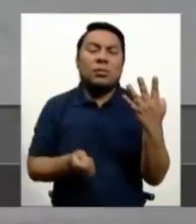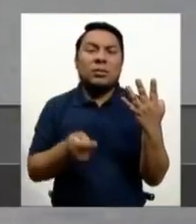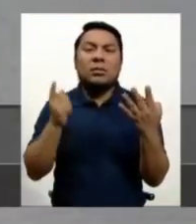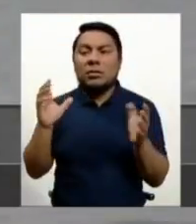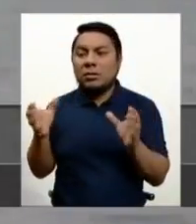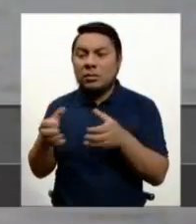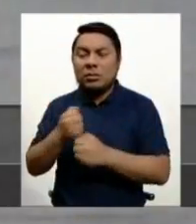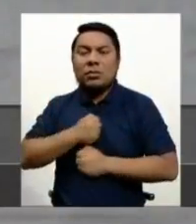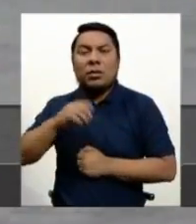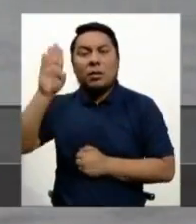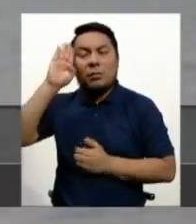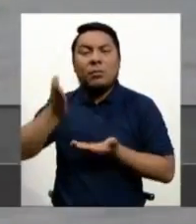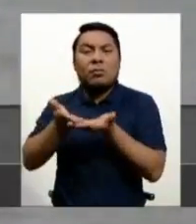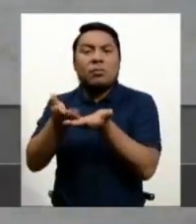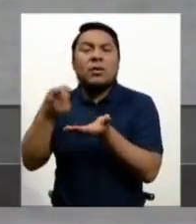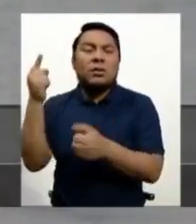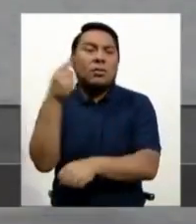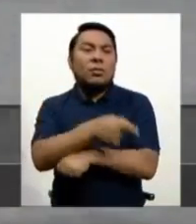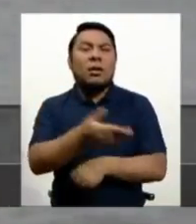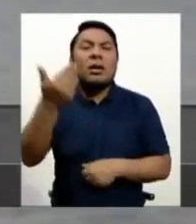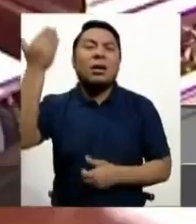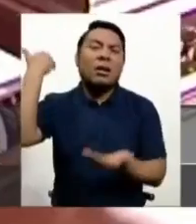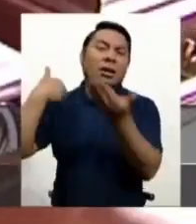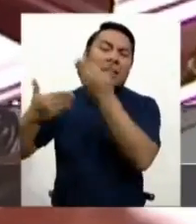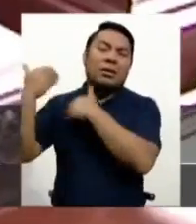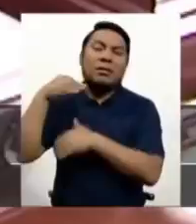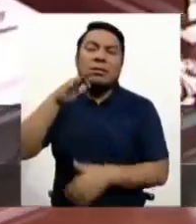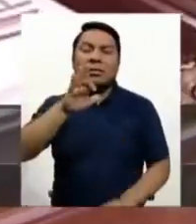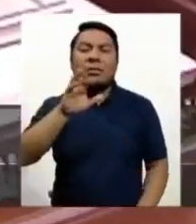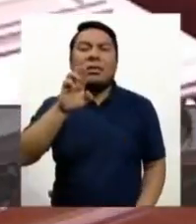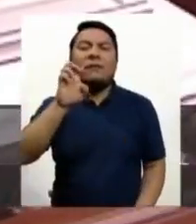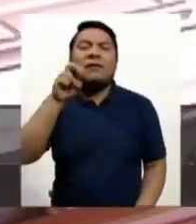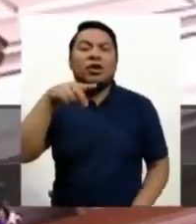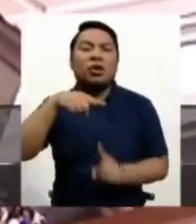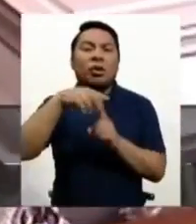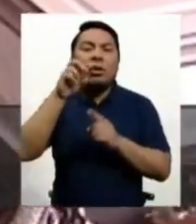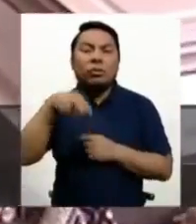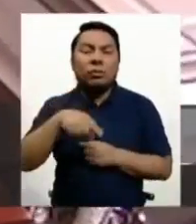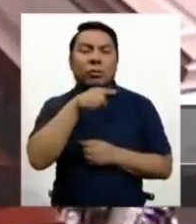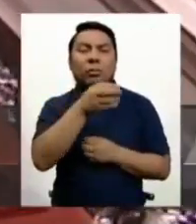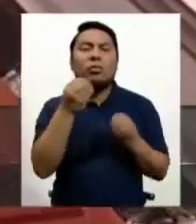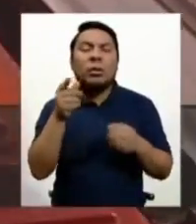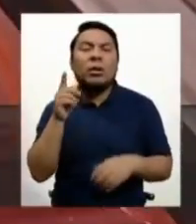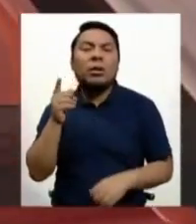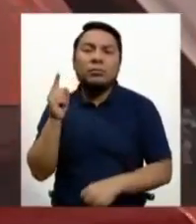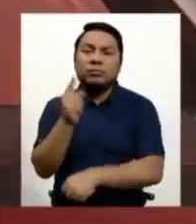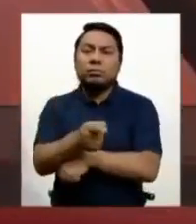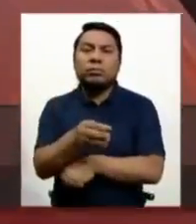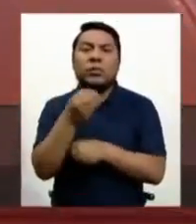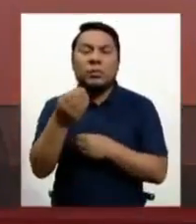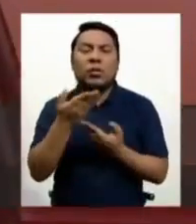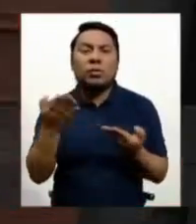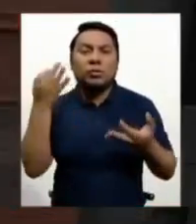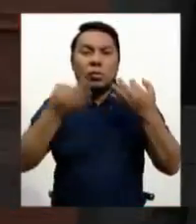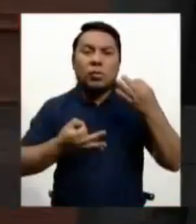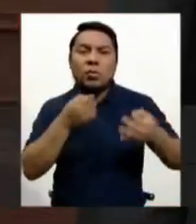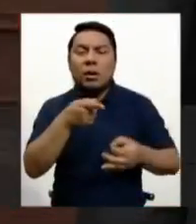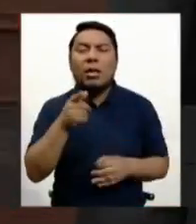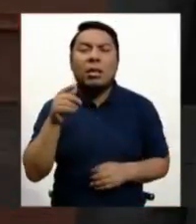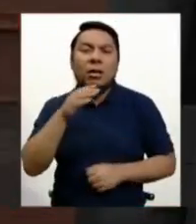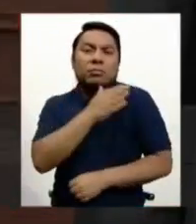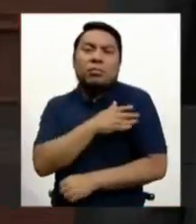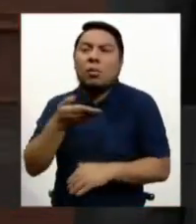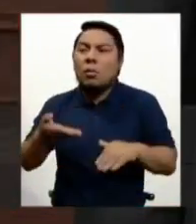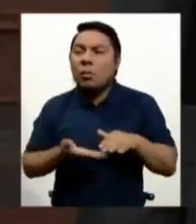marinos acusados en el caso El Frontón por supuestamente haber violado el principio de imputabilidad de la cosa juzgada.